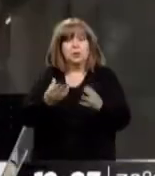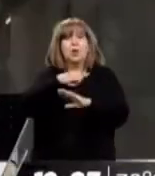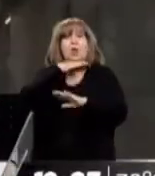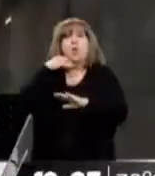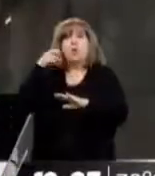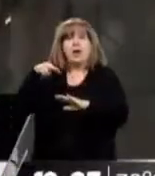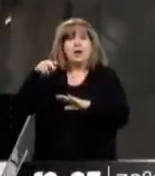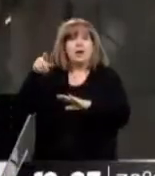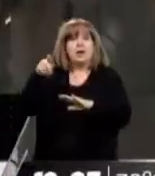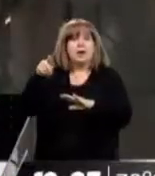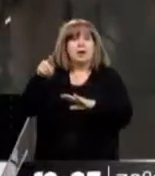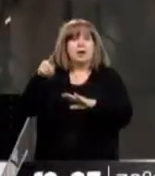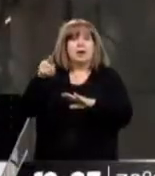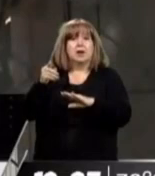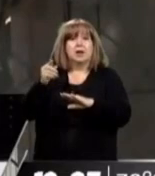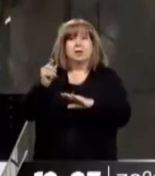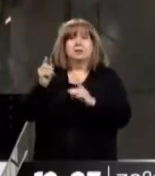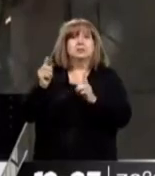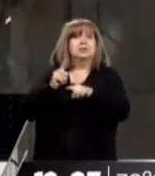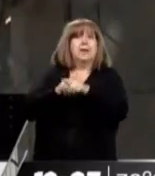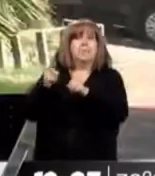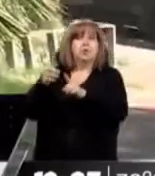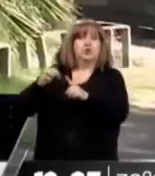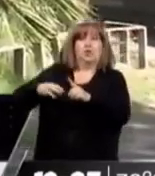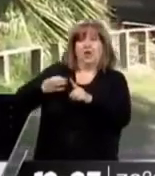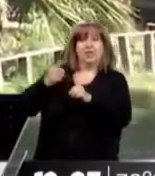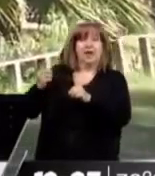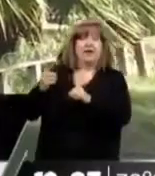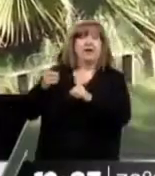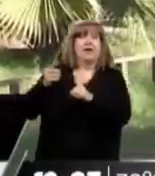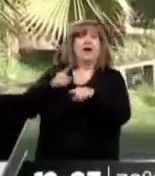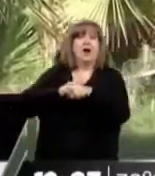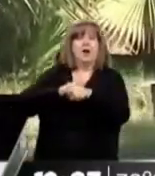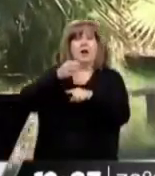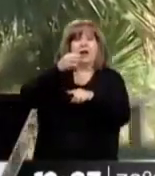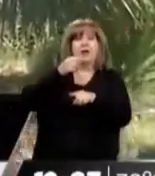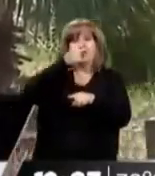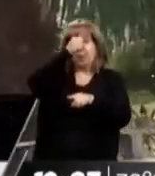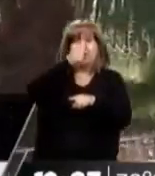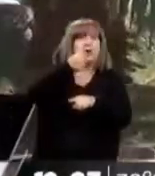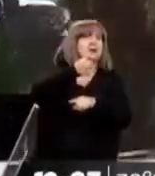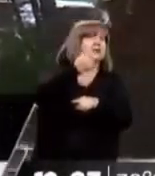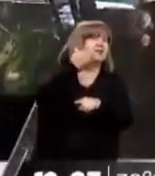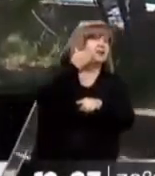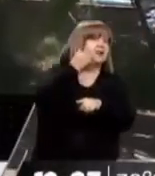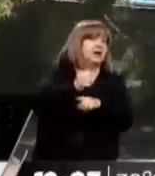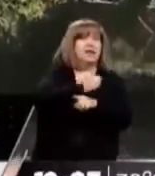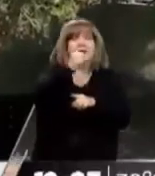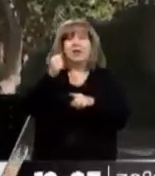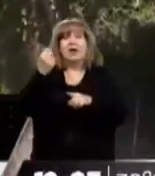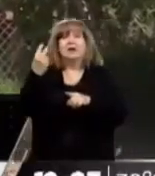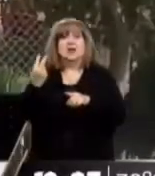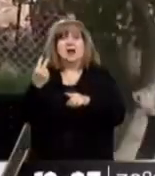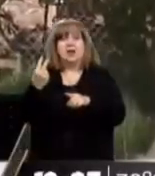Manuel Tarrés durante un periodo de tiempo, ¿no?, entre las 18 del domingo como también las 2